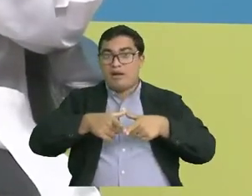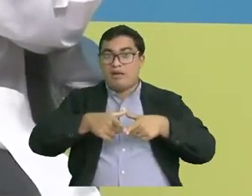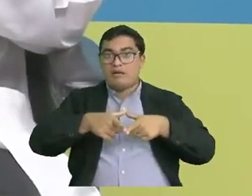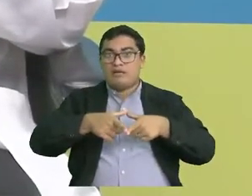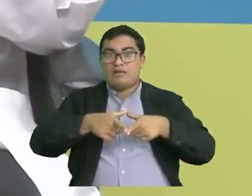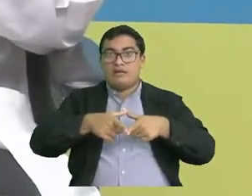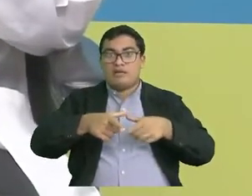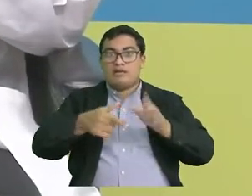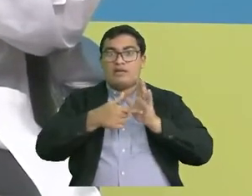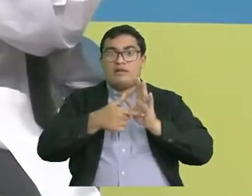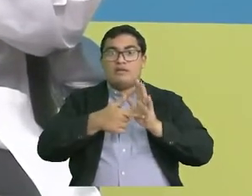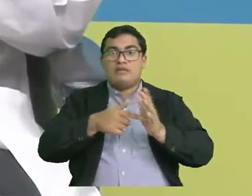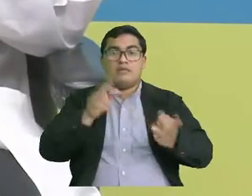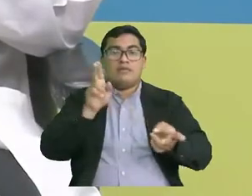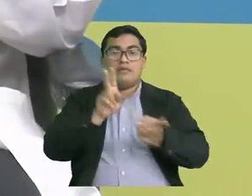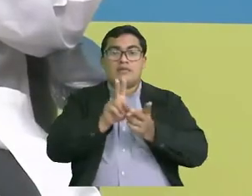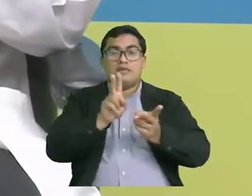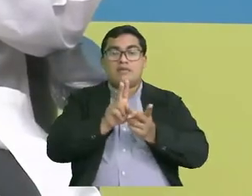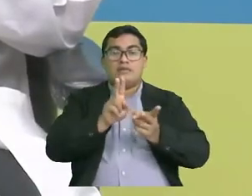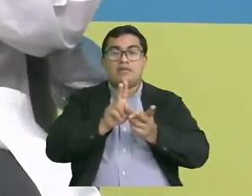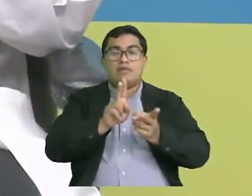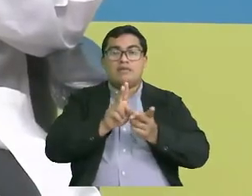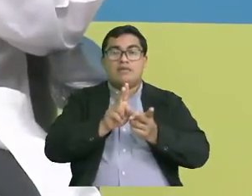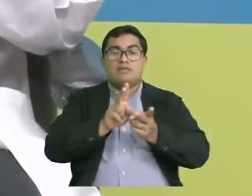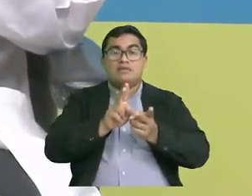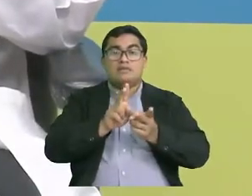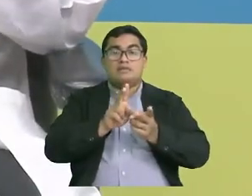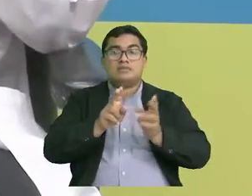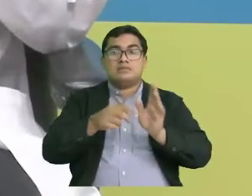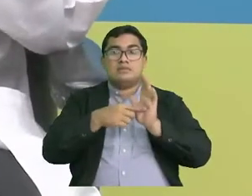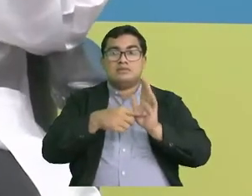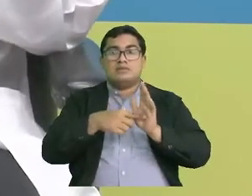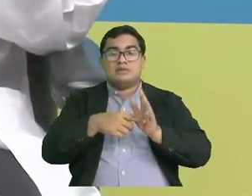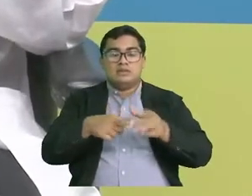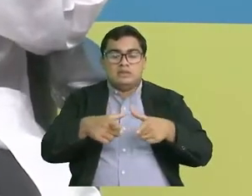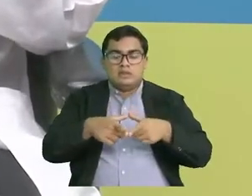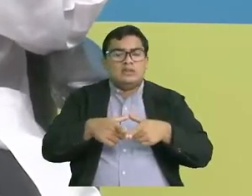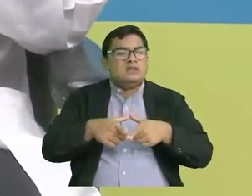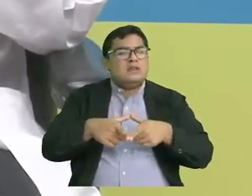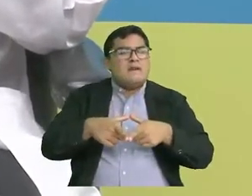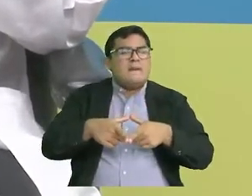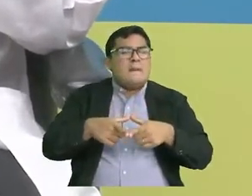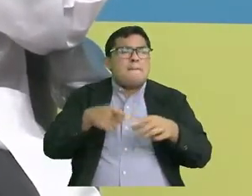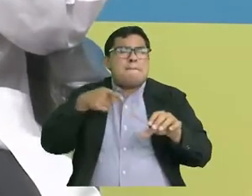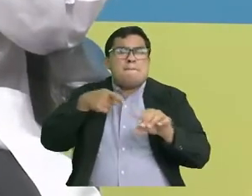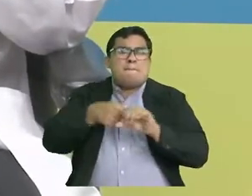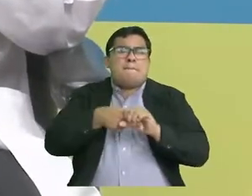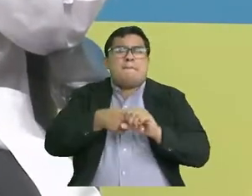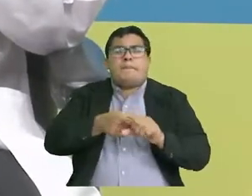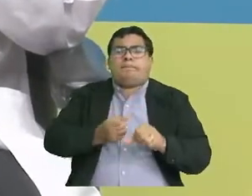relaciones sexuales, cuando ya están en edad de tenerla, son dolorosas.